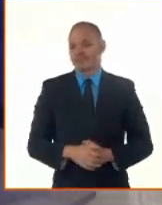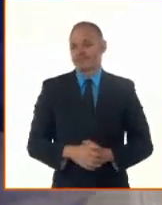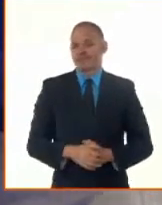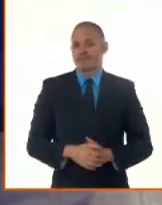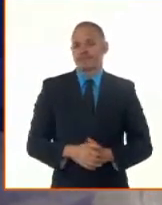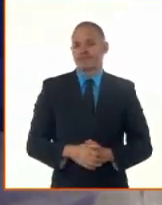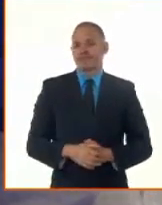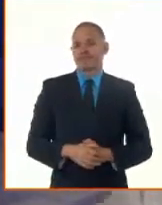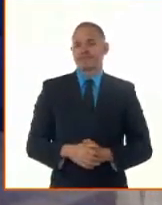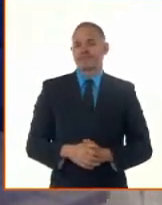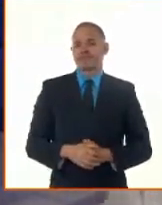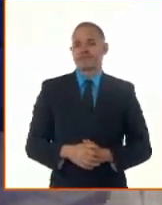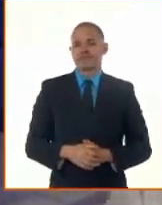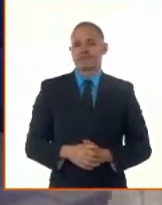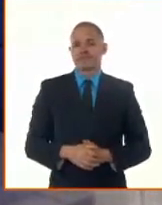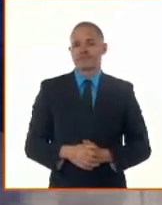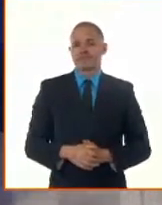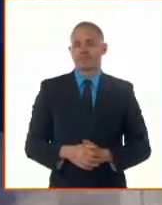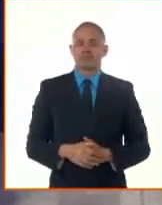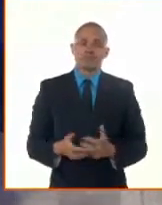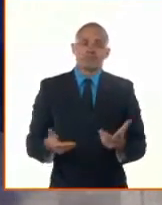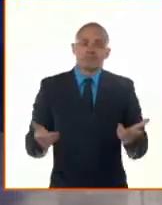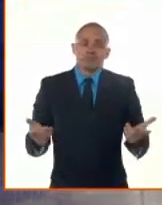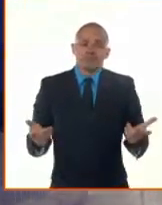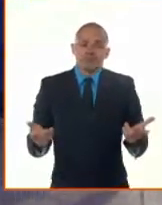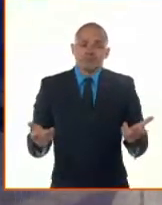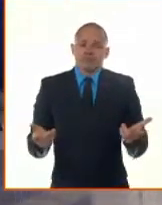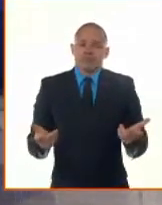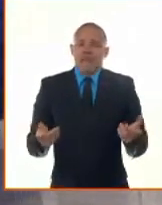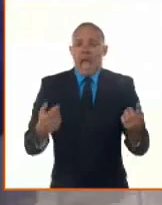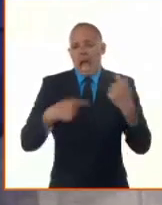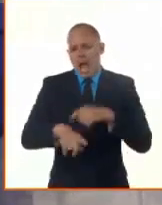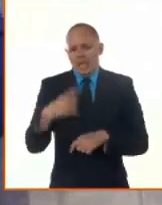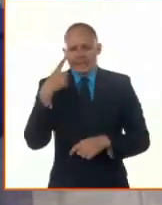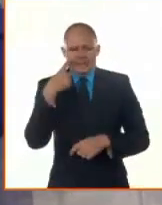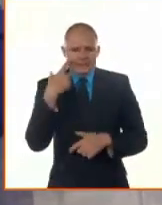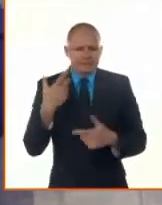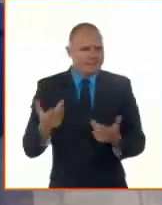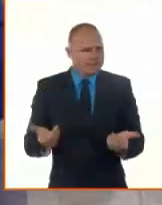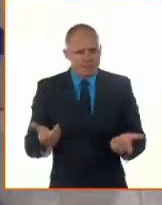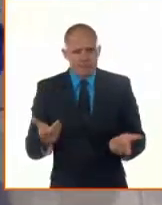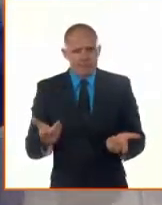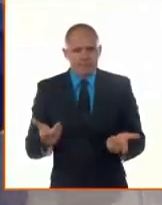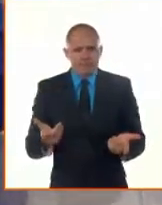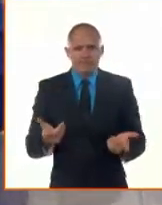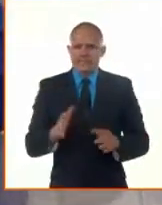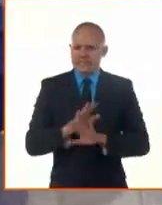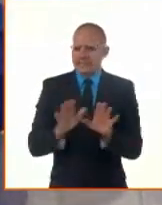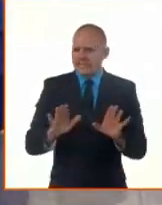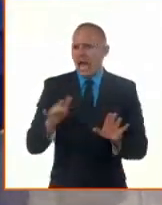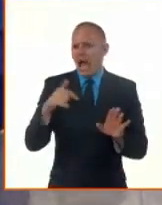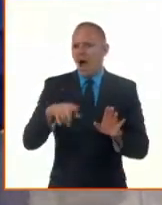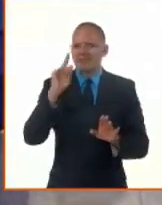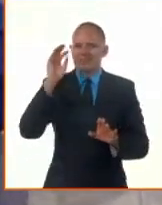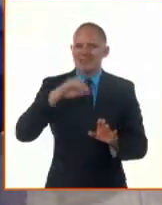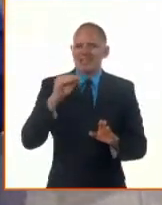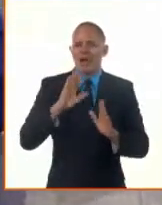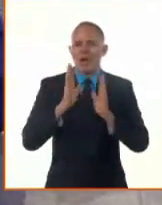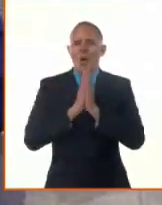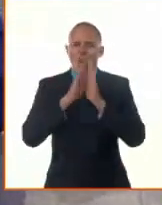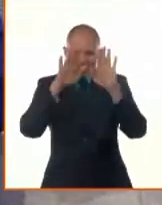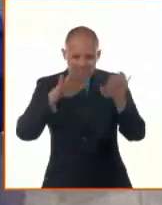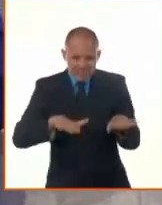Israel entonces de pronto en medio del ramadán la Pascua judía